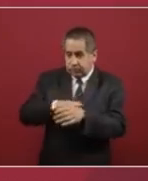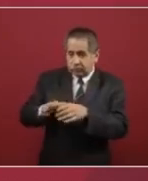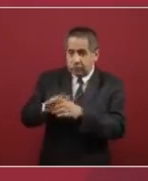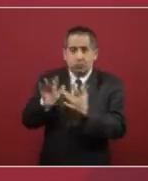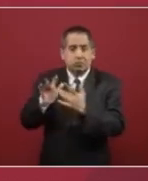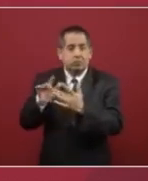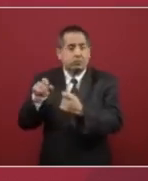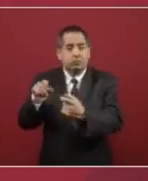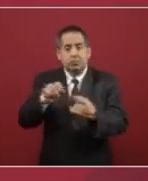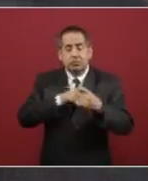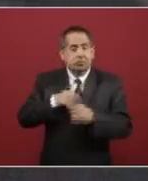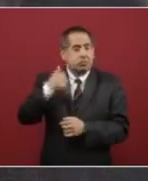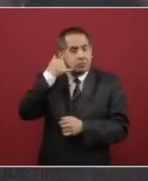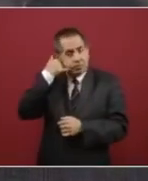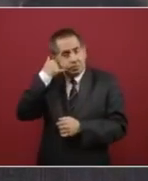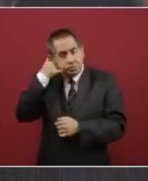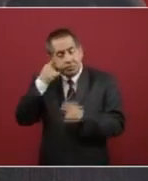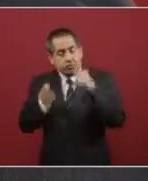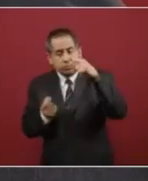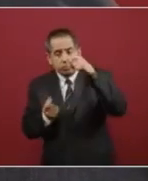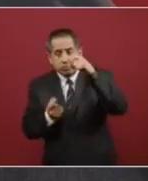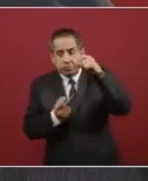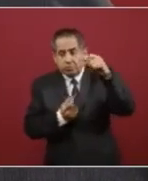comunicación por telefonía móvil